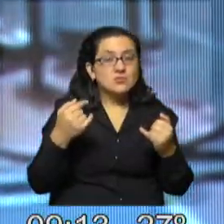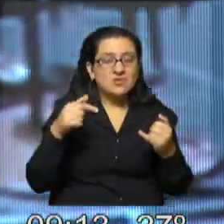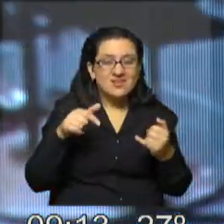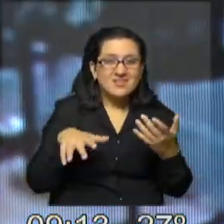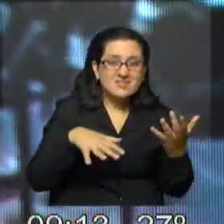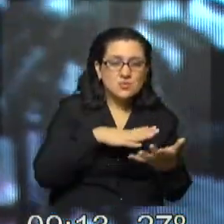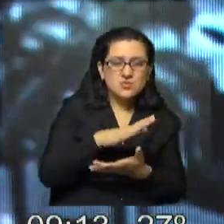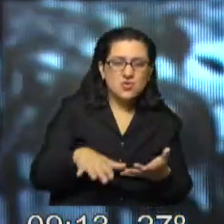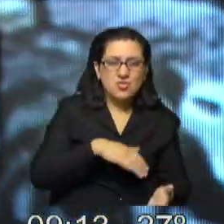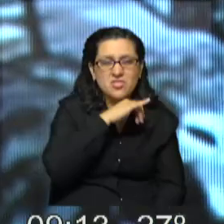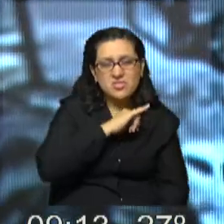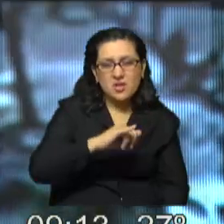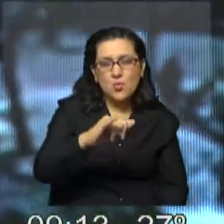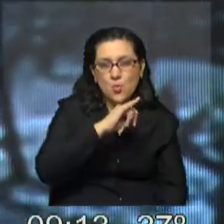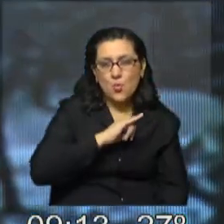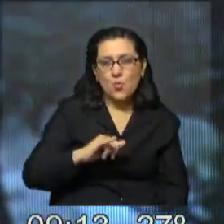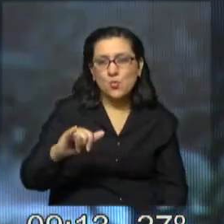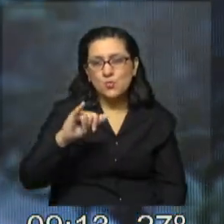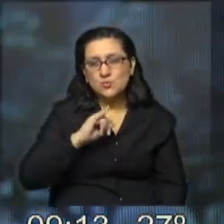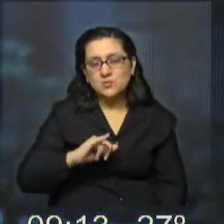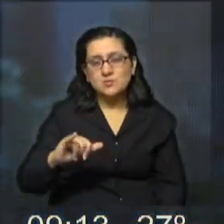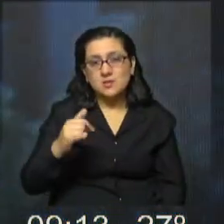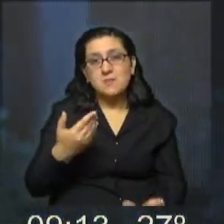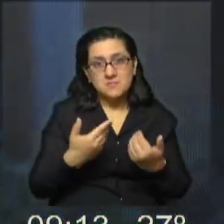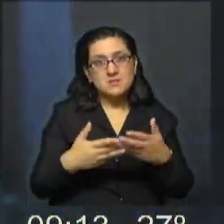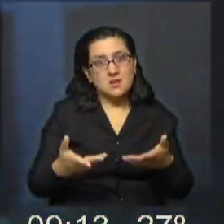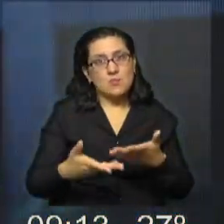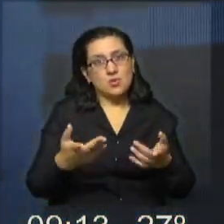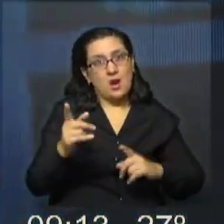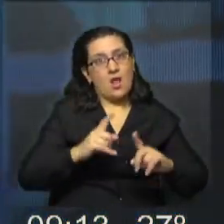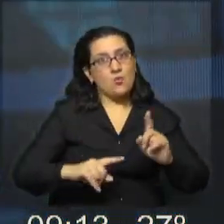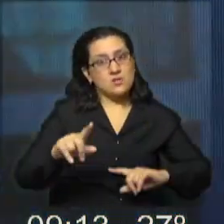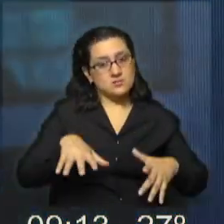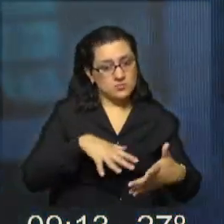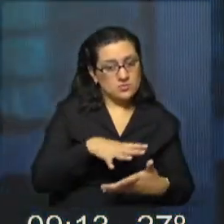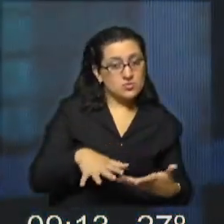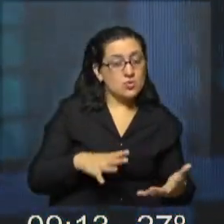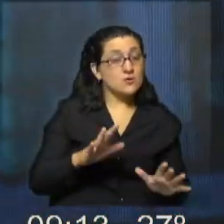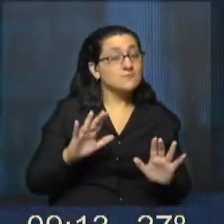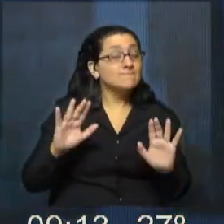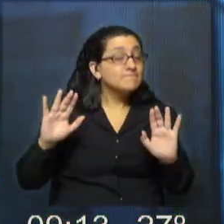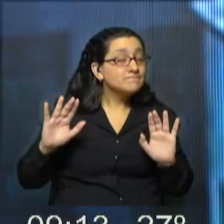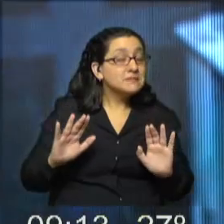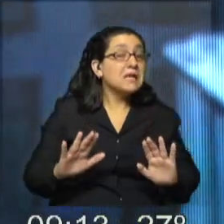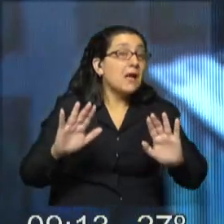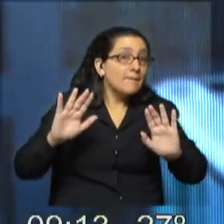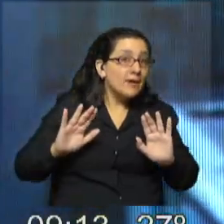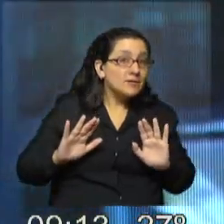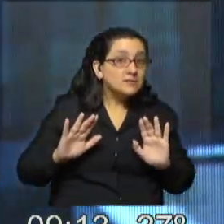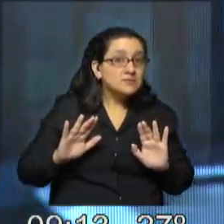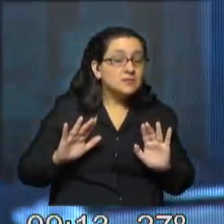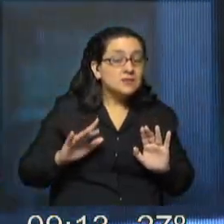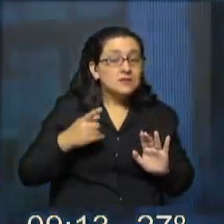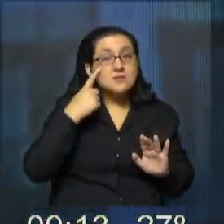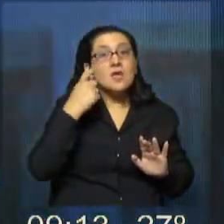situación de denuncias y de que se empiecen a destapar determinadas cuestiones se agudice, capaz quien te dice que haya una reacción